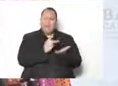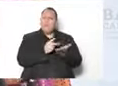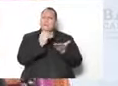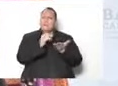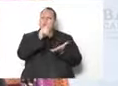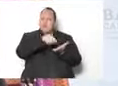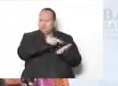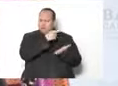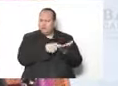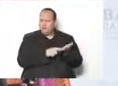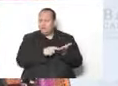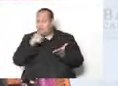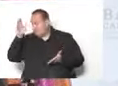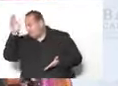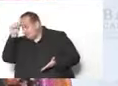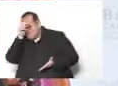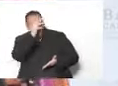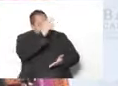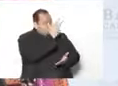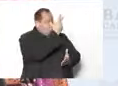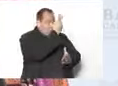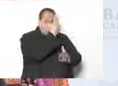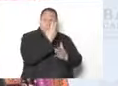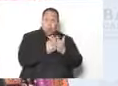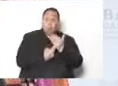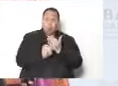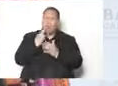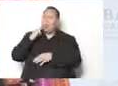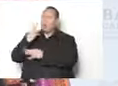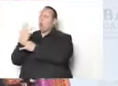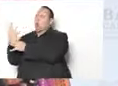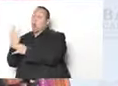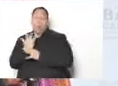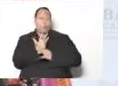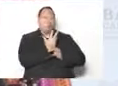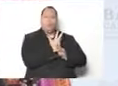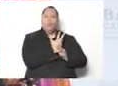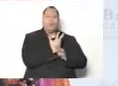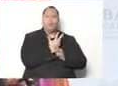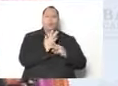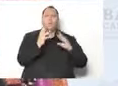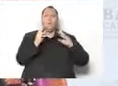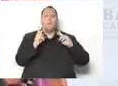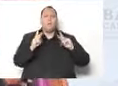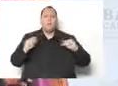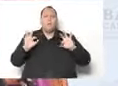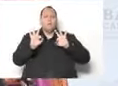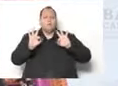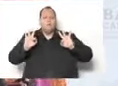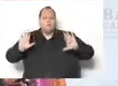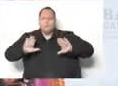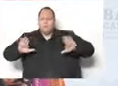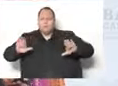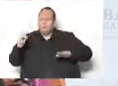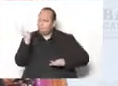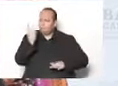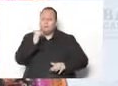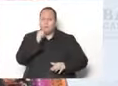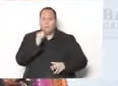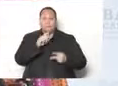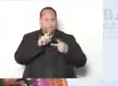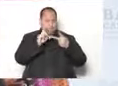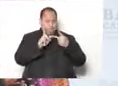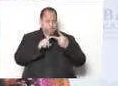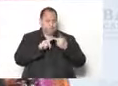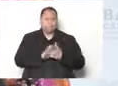proyecto de mutuo acuerdo y sin responsabilidad de ninguna de las partes. 2.